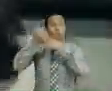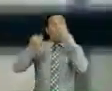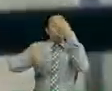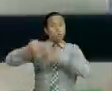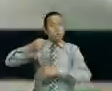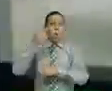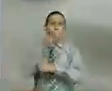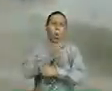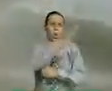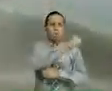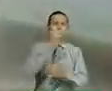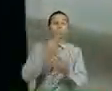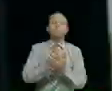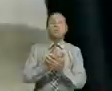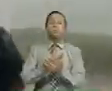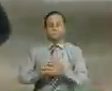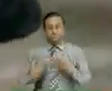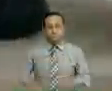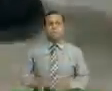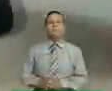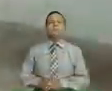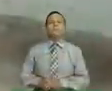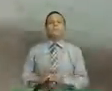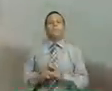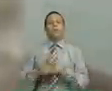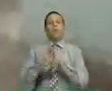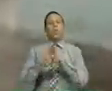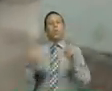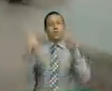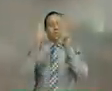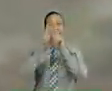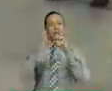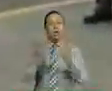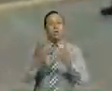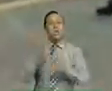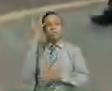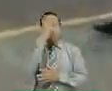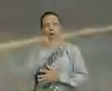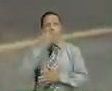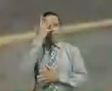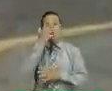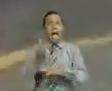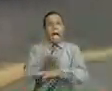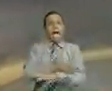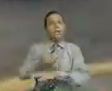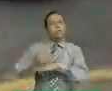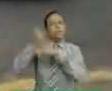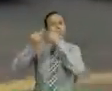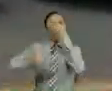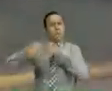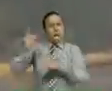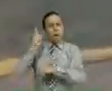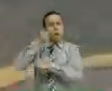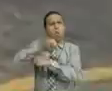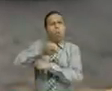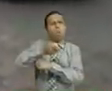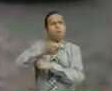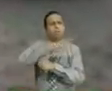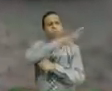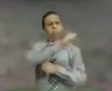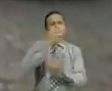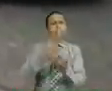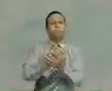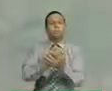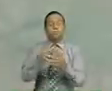La unidad judicial multicompetente con sede en San Lorenzo dictó prisión preventiva en contra de alias Julián por estar aparentemente involucrado en varios